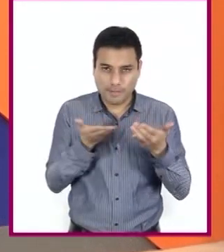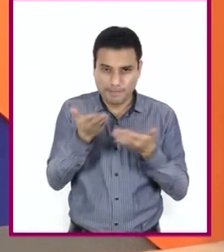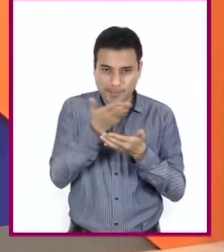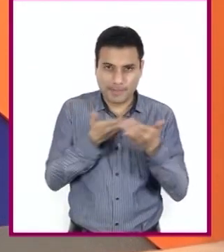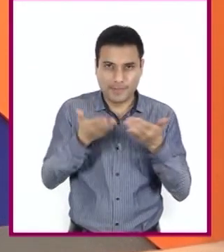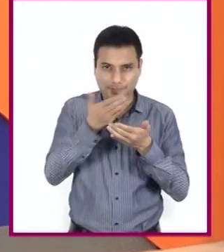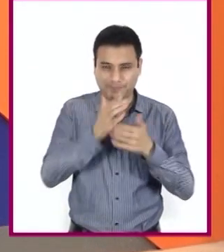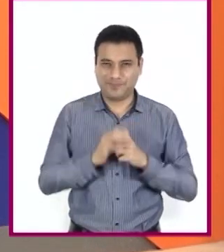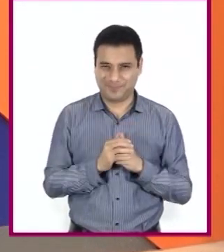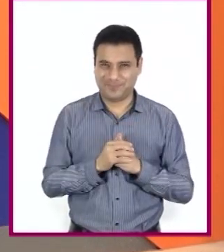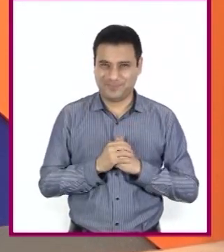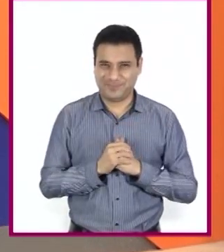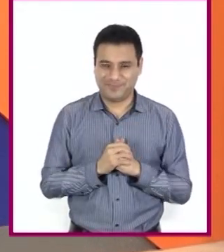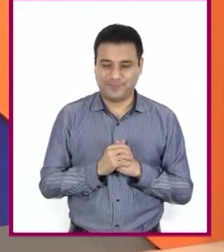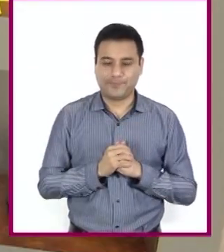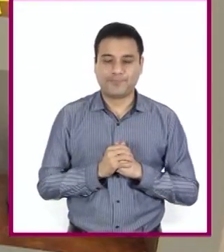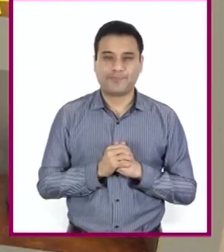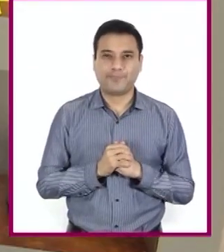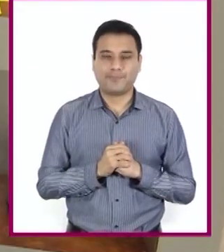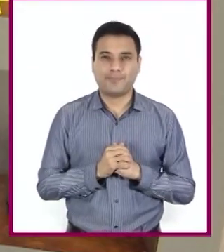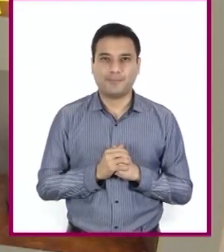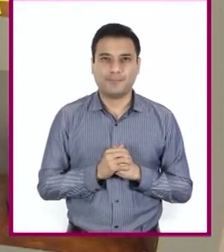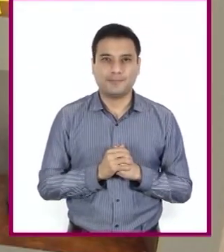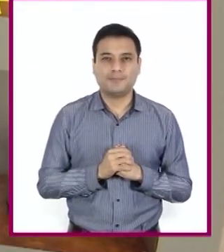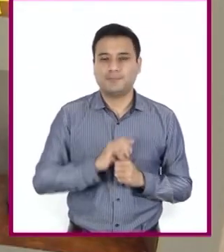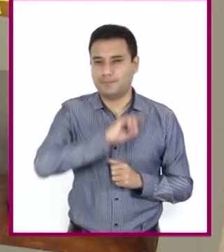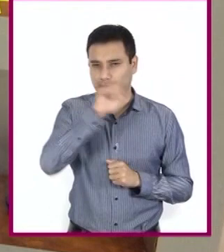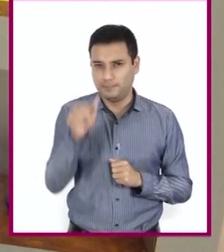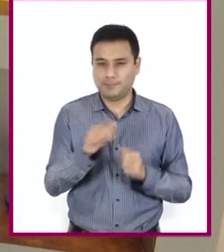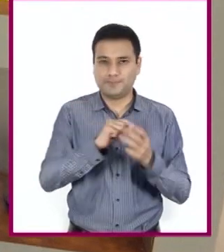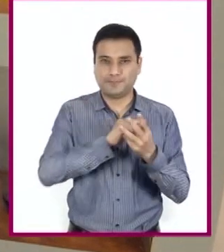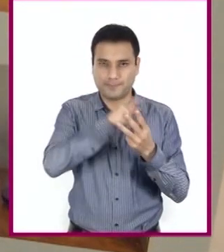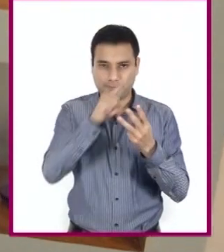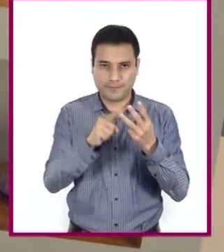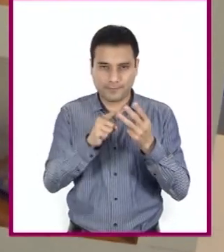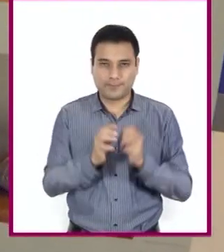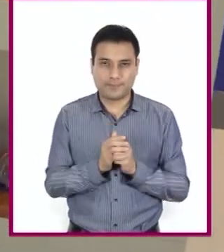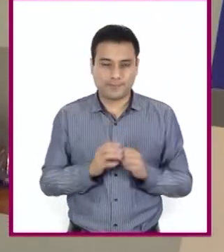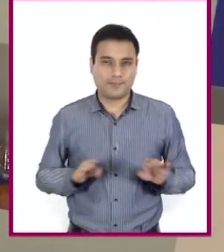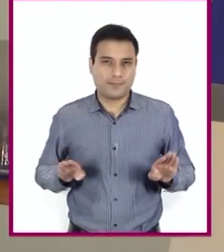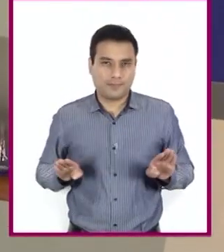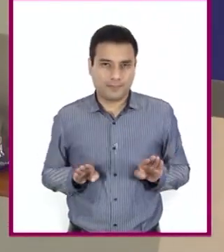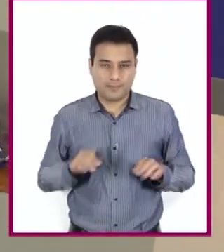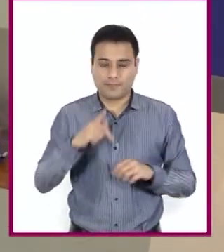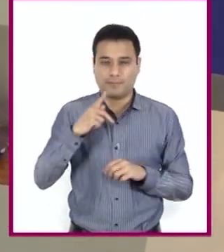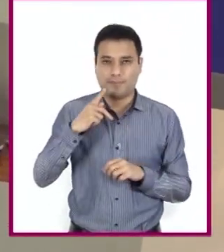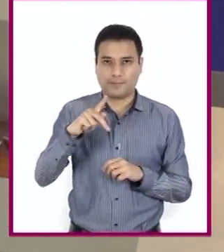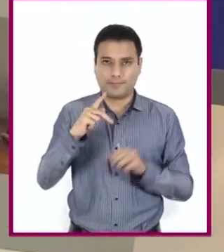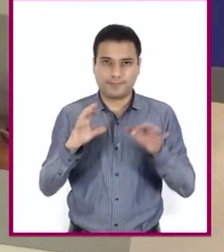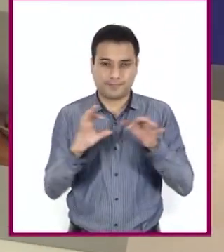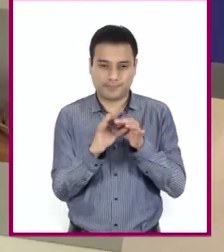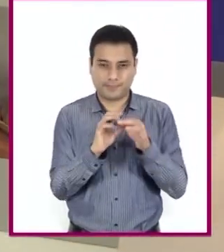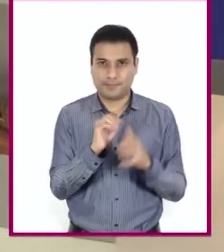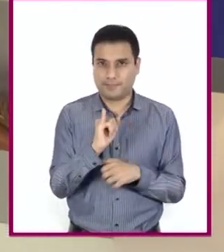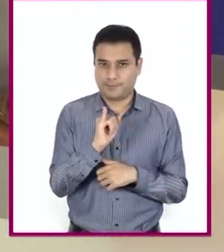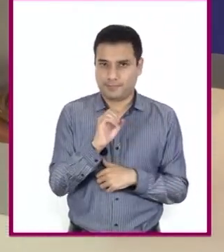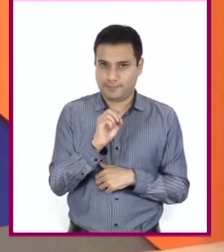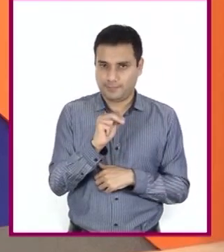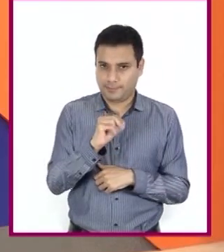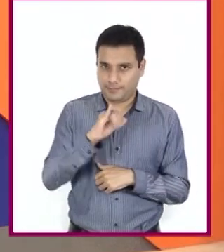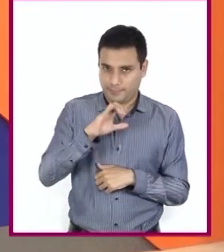las partículas que participan en la unión. Enseguida distinguiremos las propiedades de los enlaces iónicos y